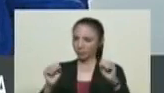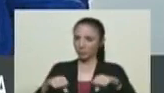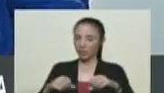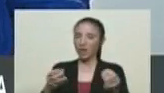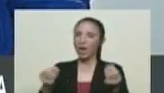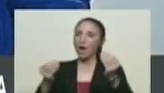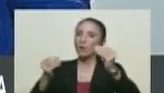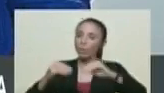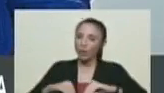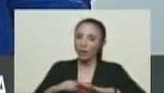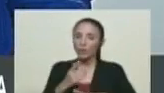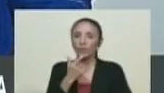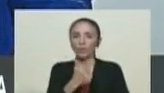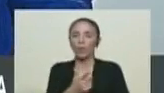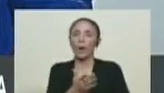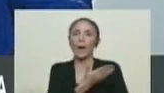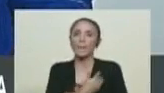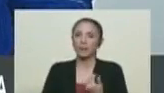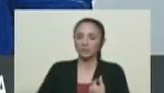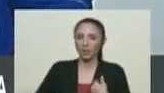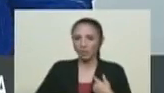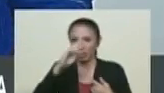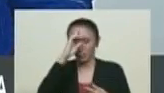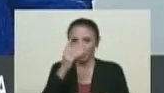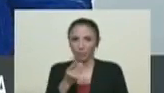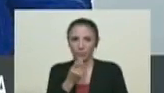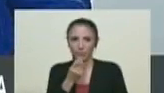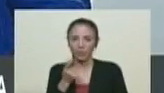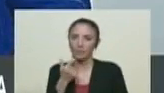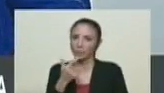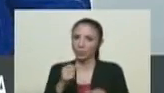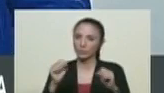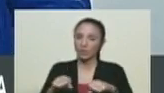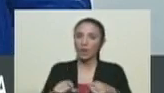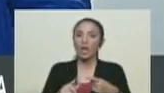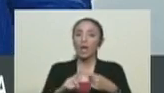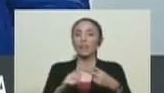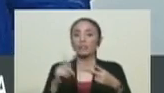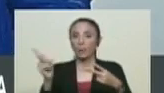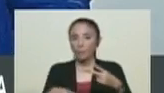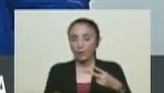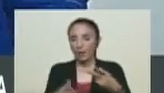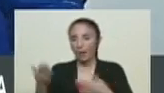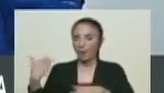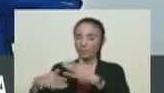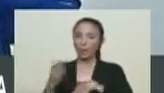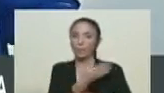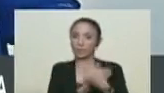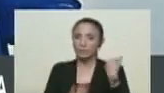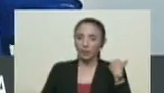avalado por el presidente Danilo Medina y el expresidente del gobierno español, Rodríguez